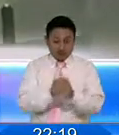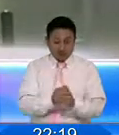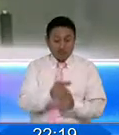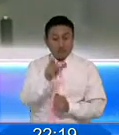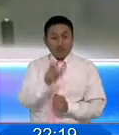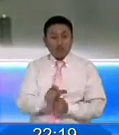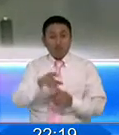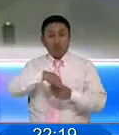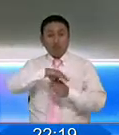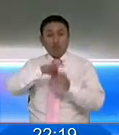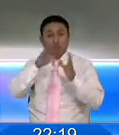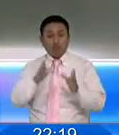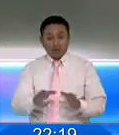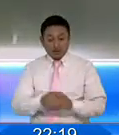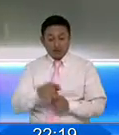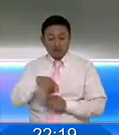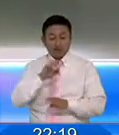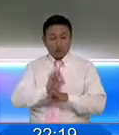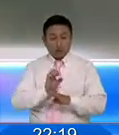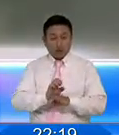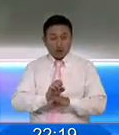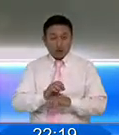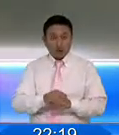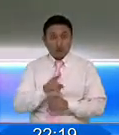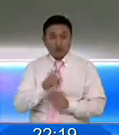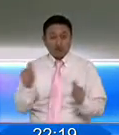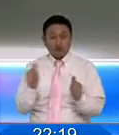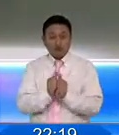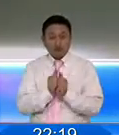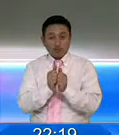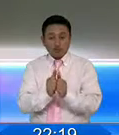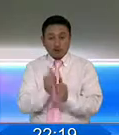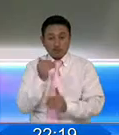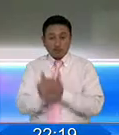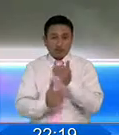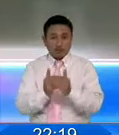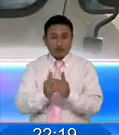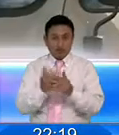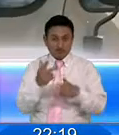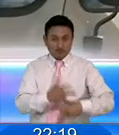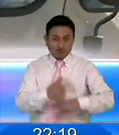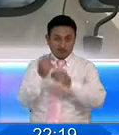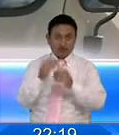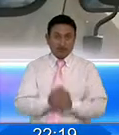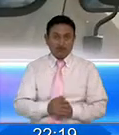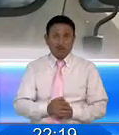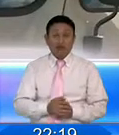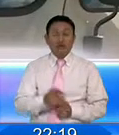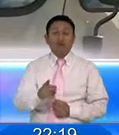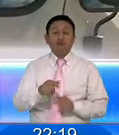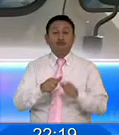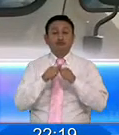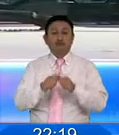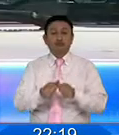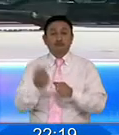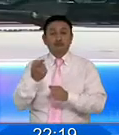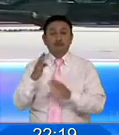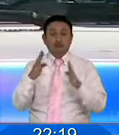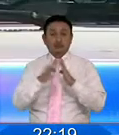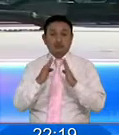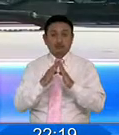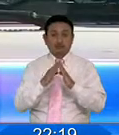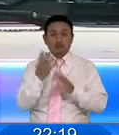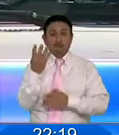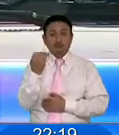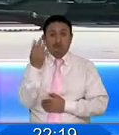personal diplomático y consular de nuestro país, que los acompañó en el proceso migratorio. En Ternopil deberán permanecer en una casa de acogida